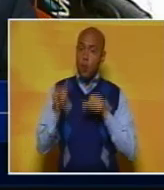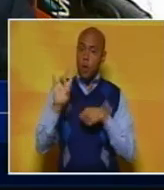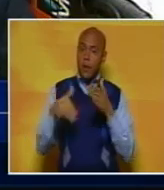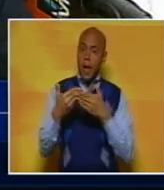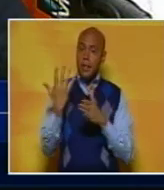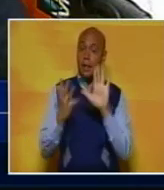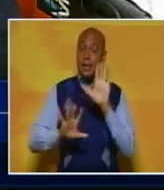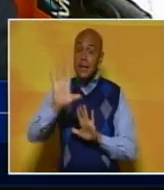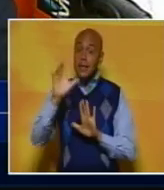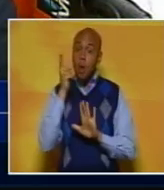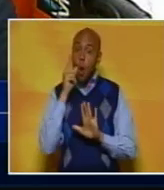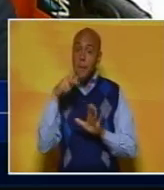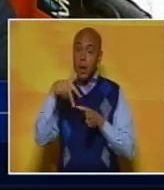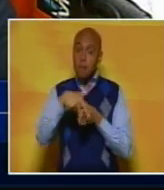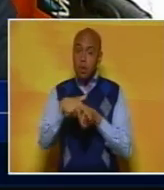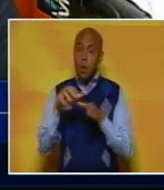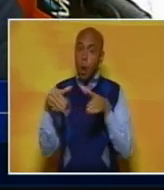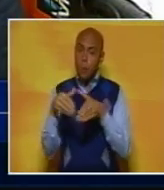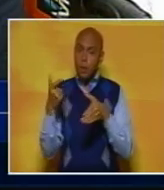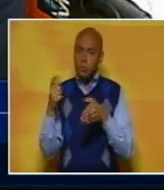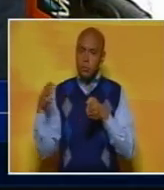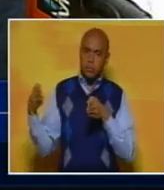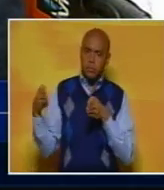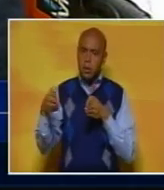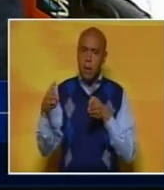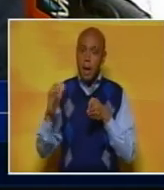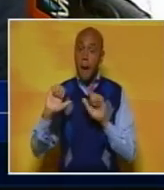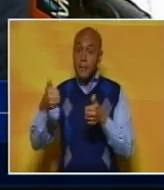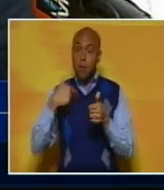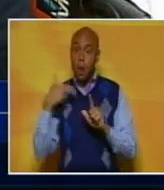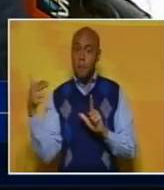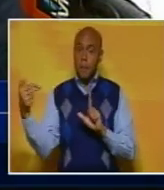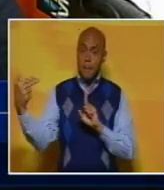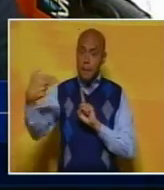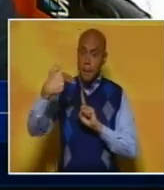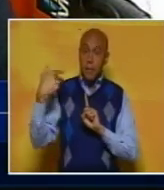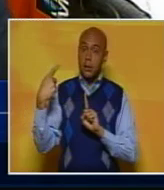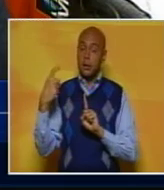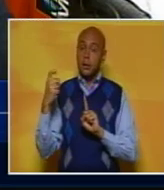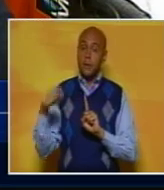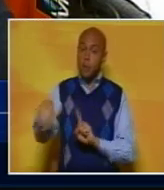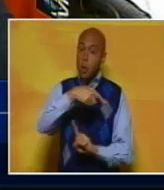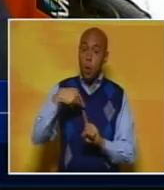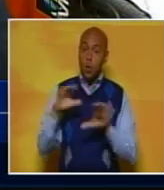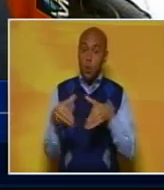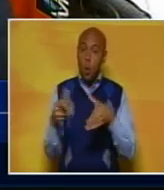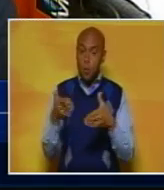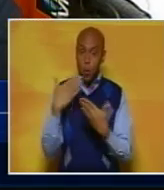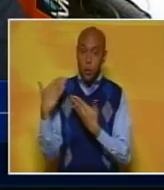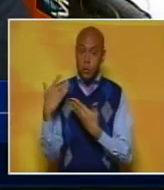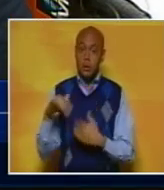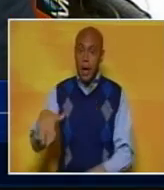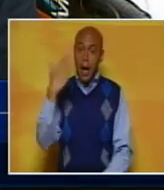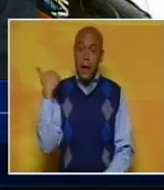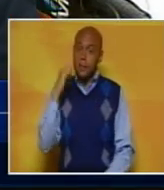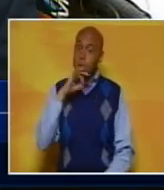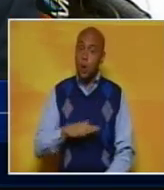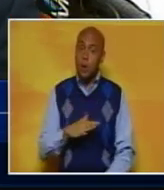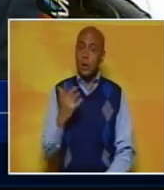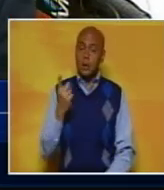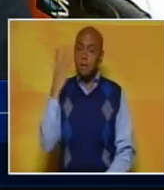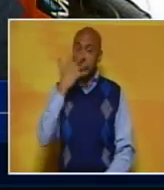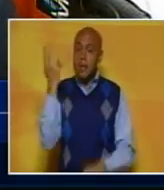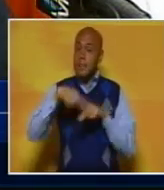15 motorizados, el primer grupo que se acercó, abriendo fuego en contra de los presentes en el lugar. Sin